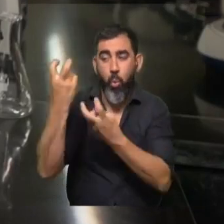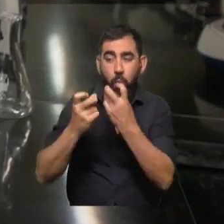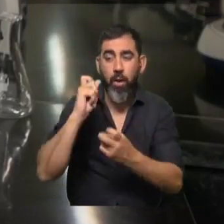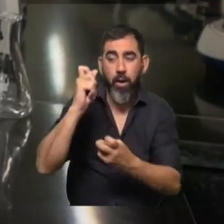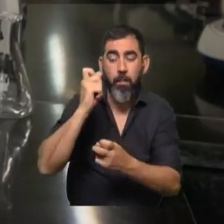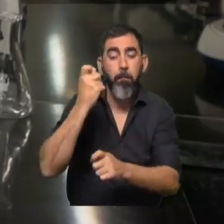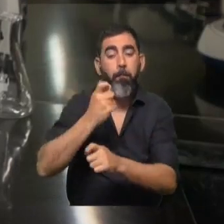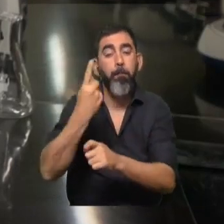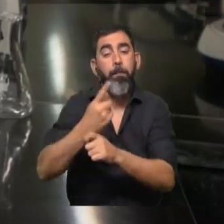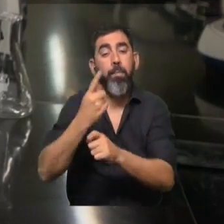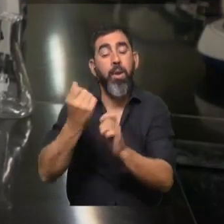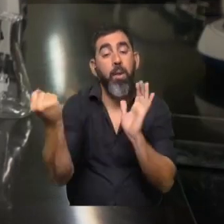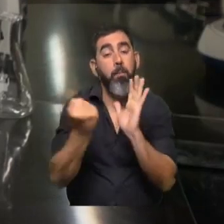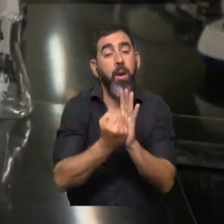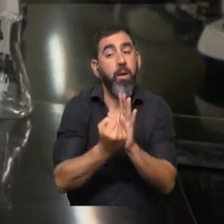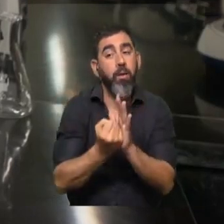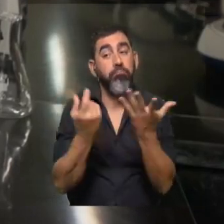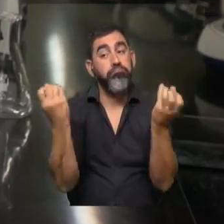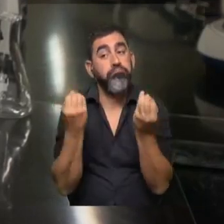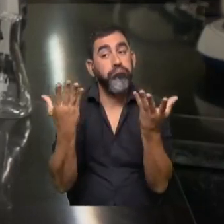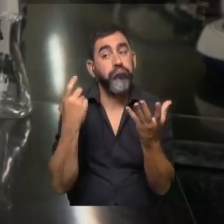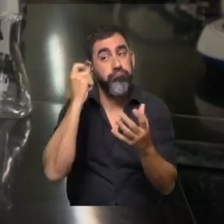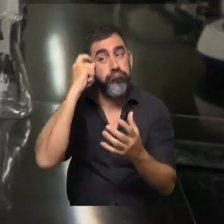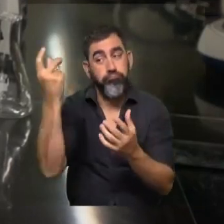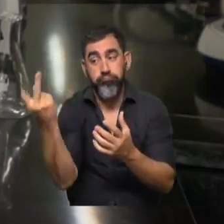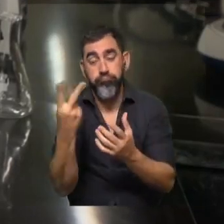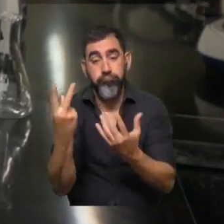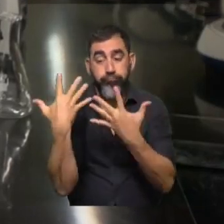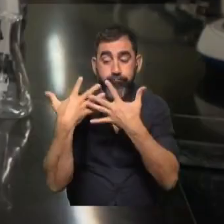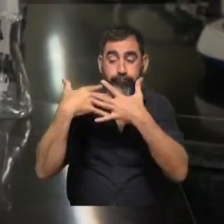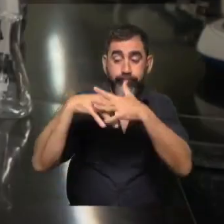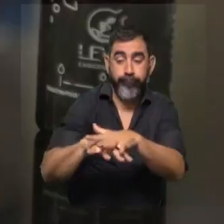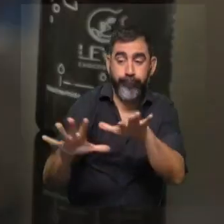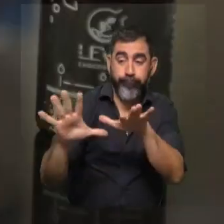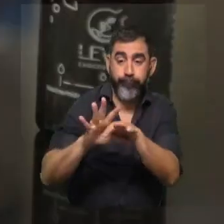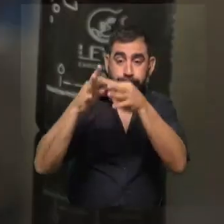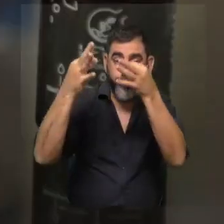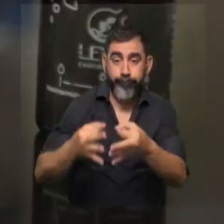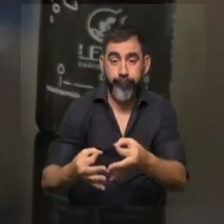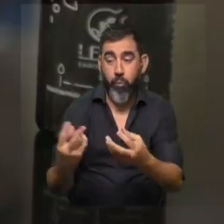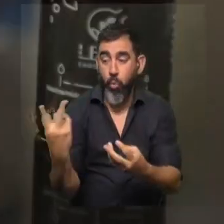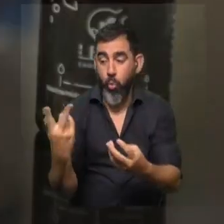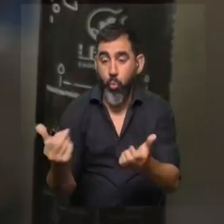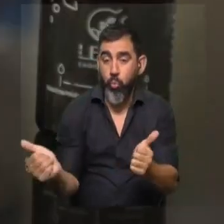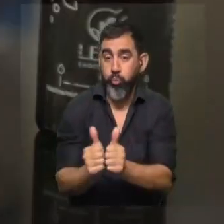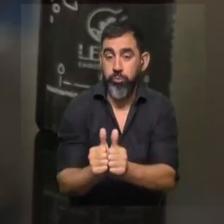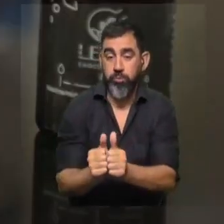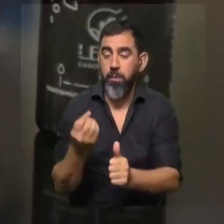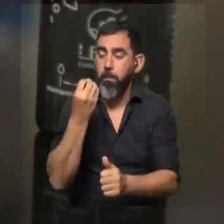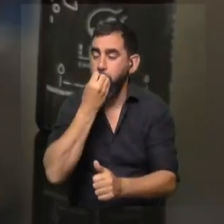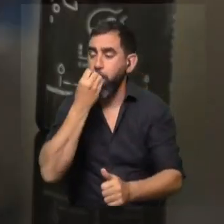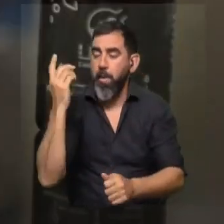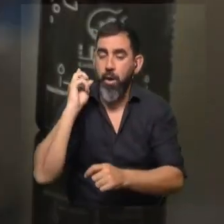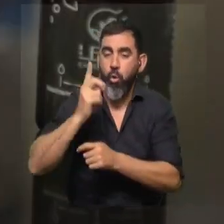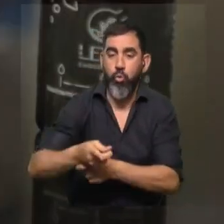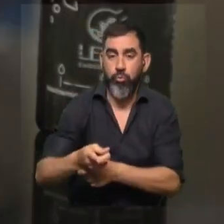primera marca enocosmética en Uruguay, ¿por qué no unimos todo el conocimiento que tenemos, que se complementa tan bien, y lo hacemos juntas? Y la verdad que fue la mejor decisión que hemos